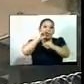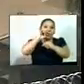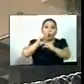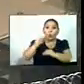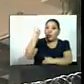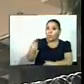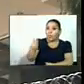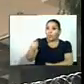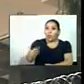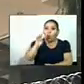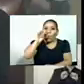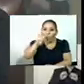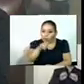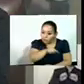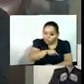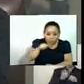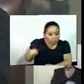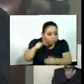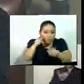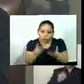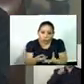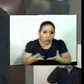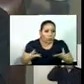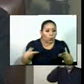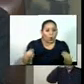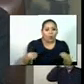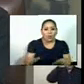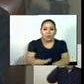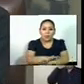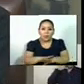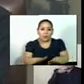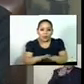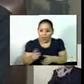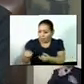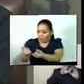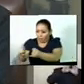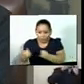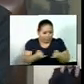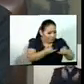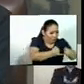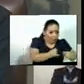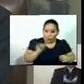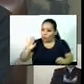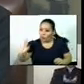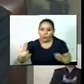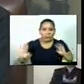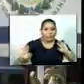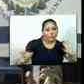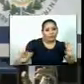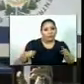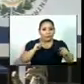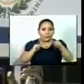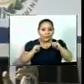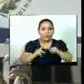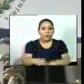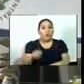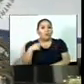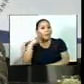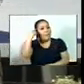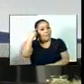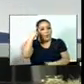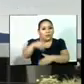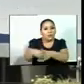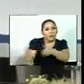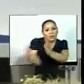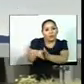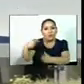para que busquen un nuevo mecanismo sin vulnerar la independencia y separación de poderes. A juicio de Guillermo Gallegos, existe